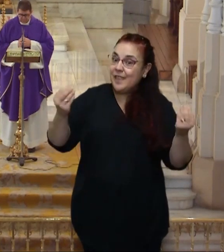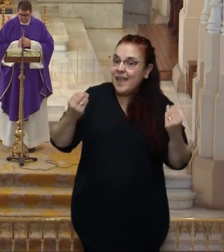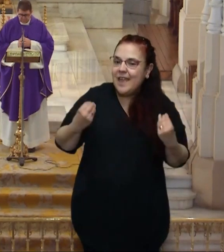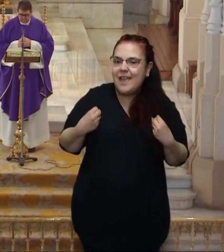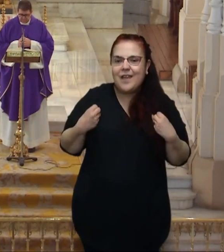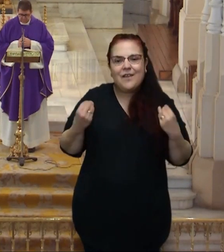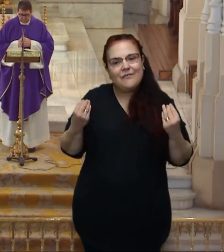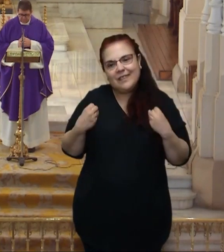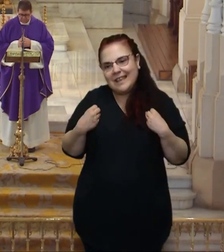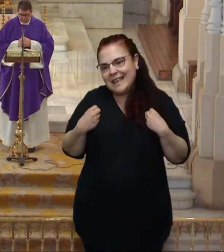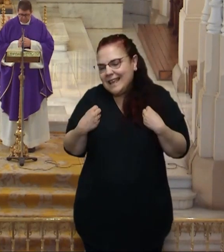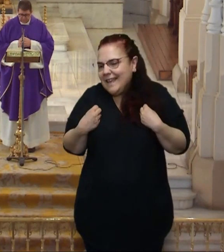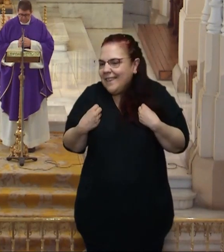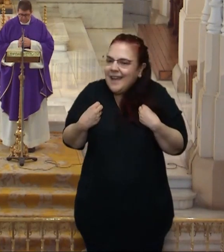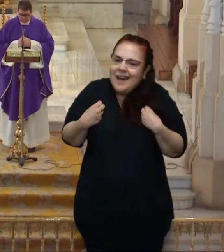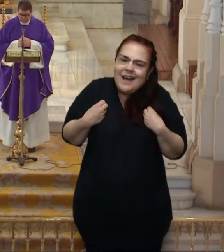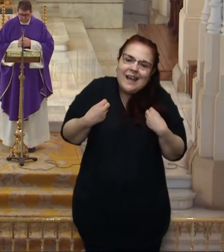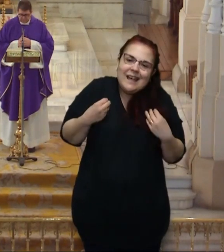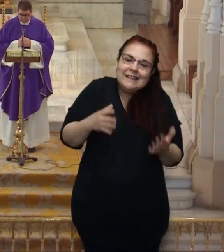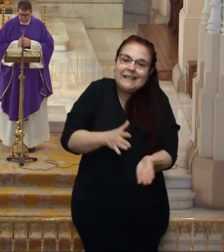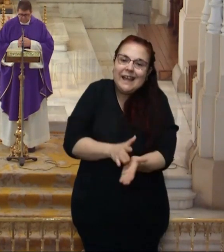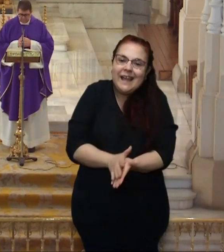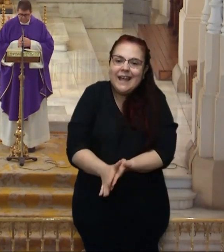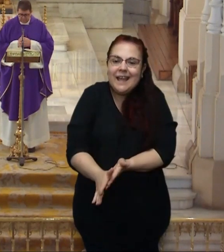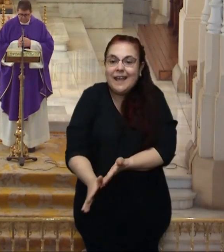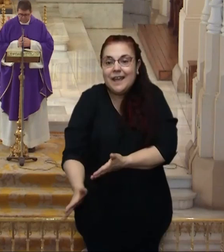palabras de vida